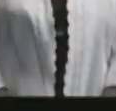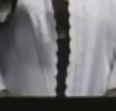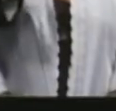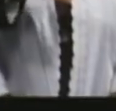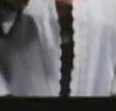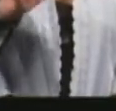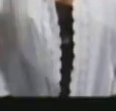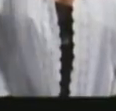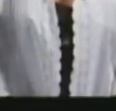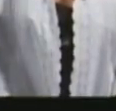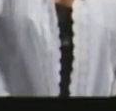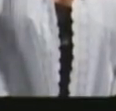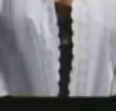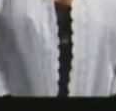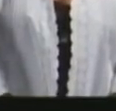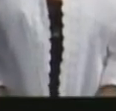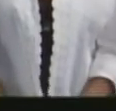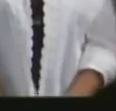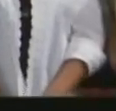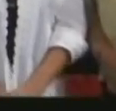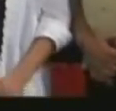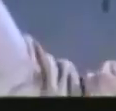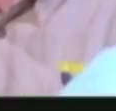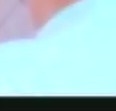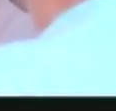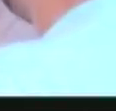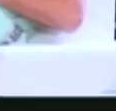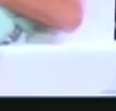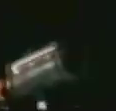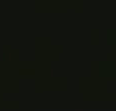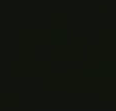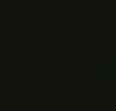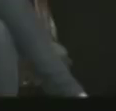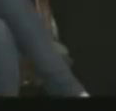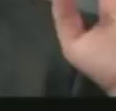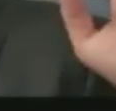Las verdades se dicen desde el corazón y sin libreto.